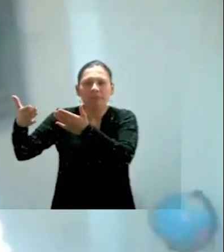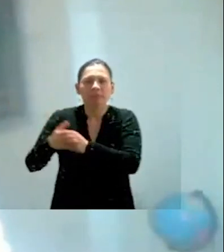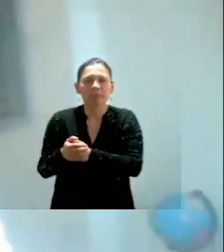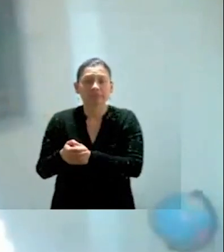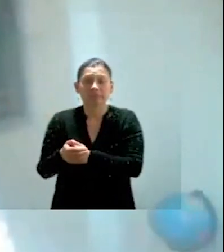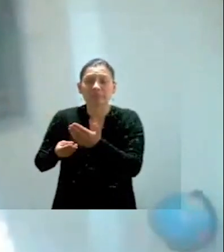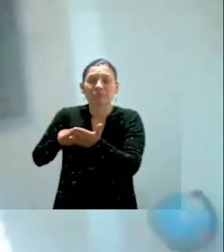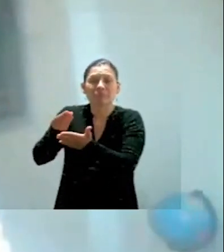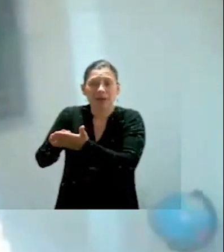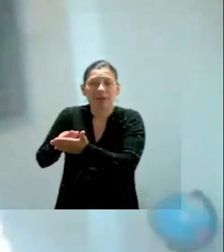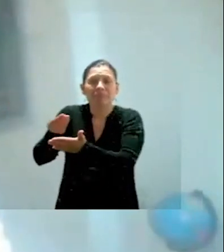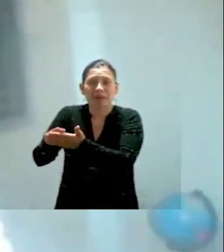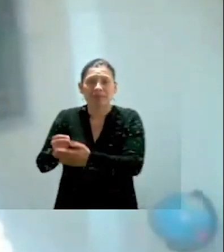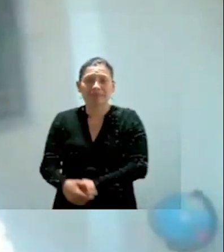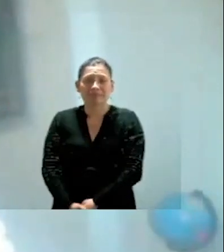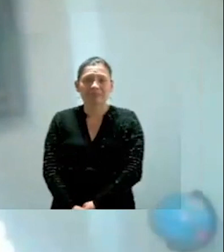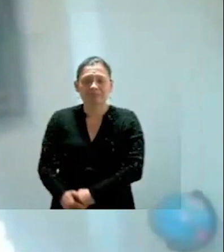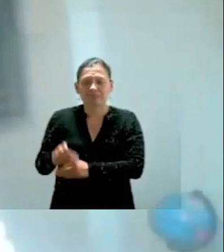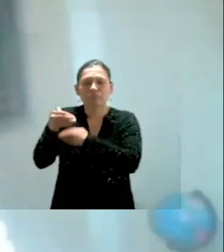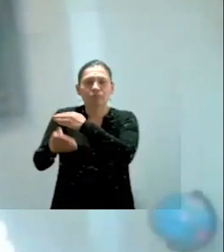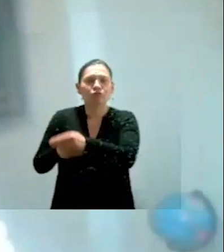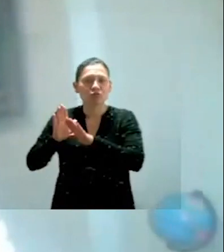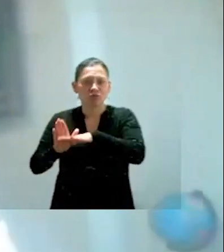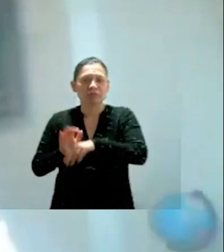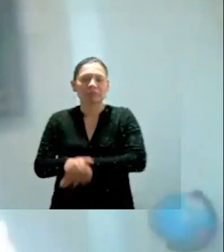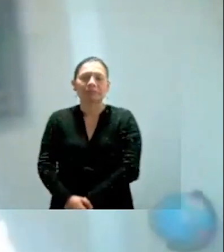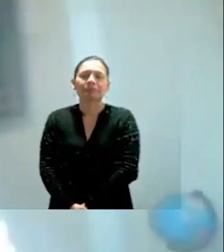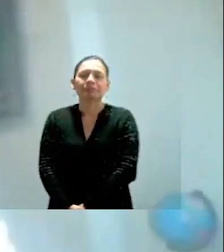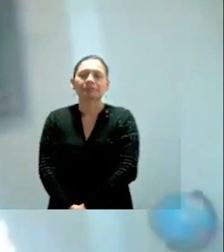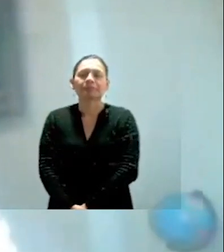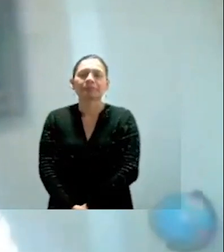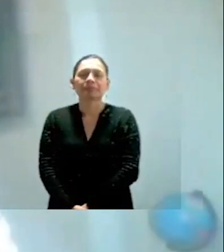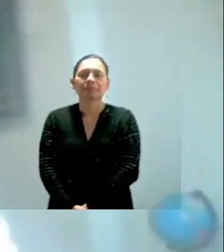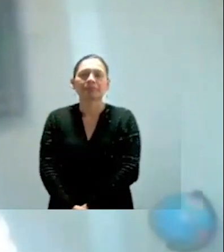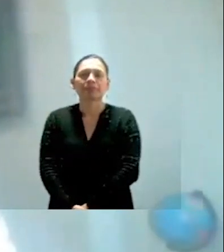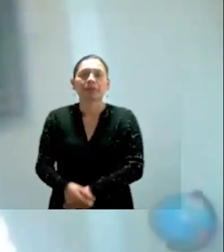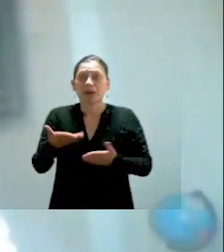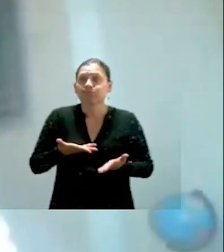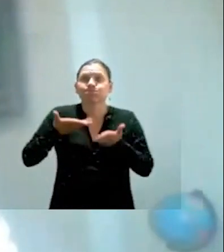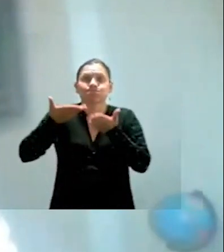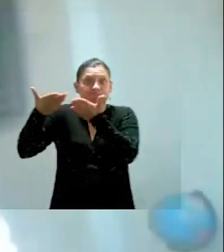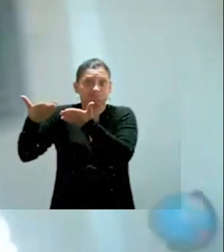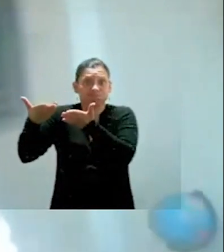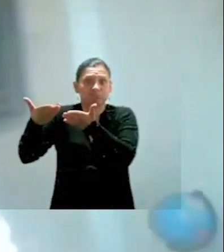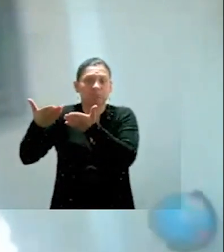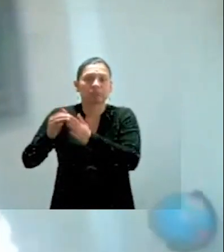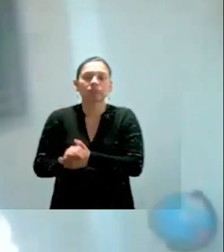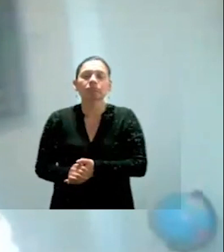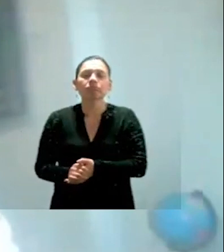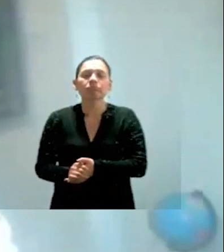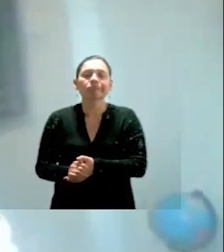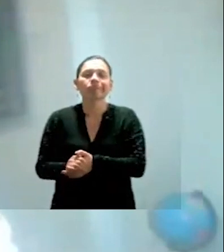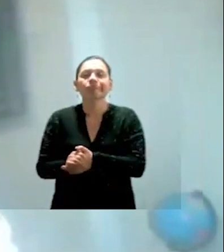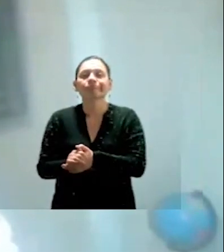el proceso hasta que llegue incluso a la Corte Constitucional y al mismo la Corte